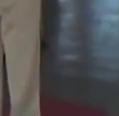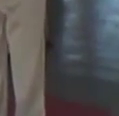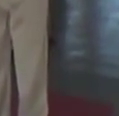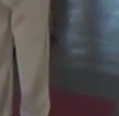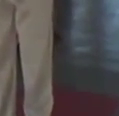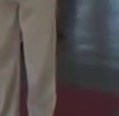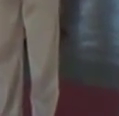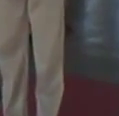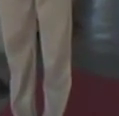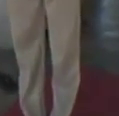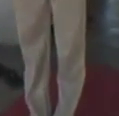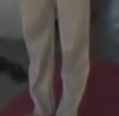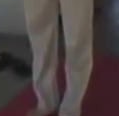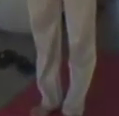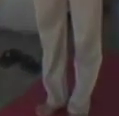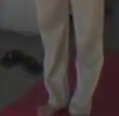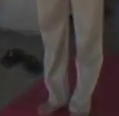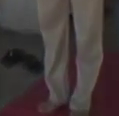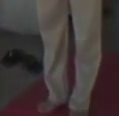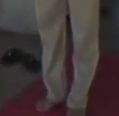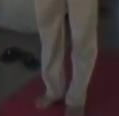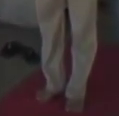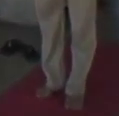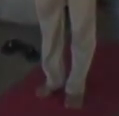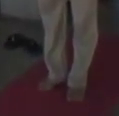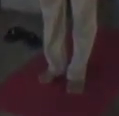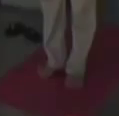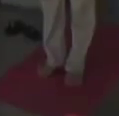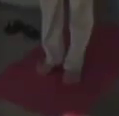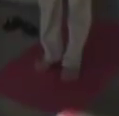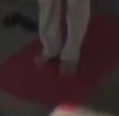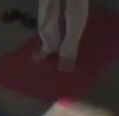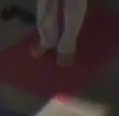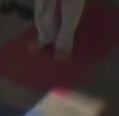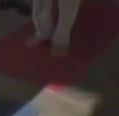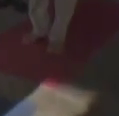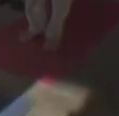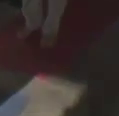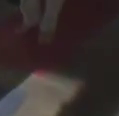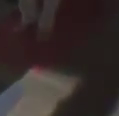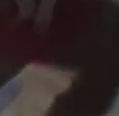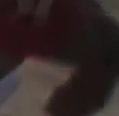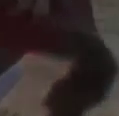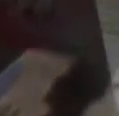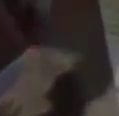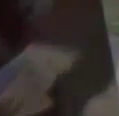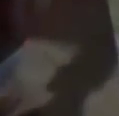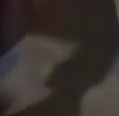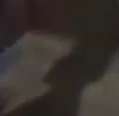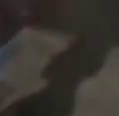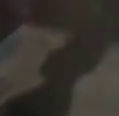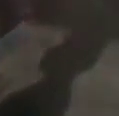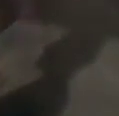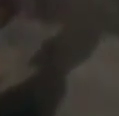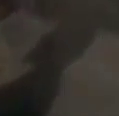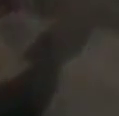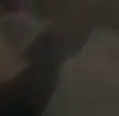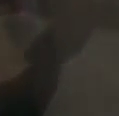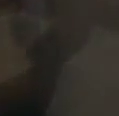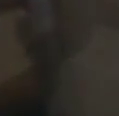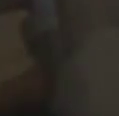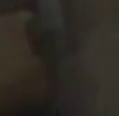fue el año pasado, ya se tranquilizó un poquito eso, pero mataron al director de nuestro penal, donde nosotros damos las